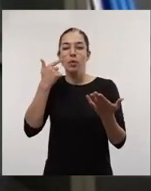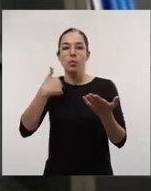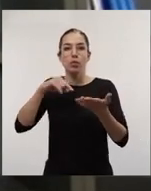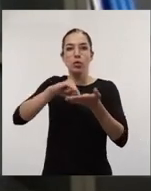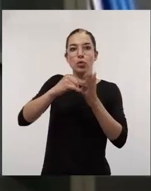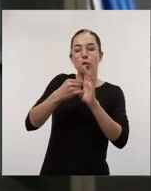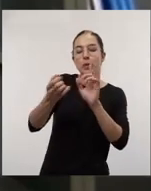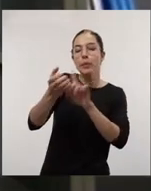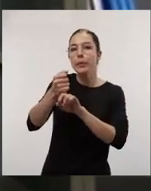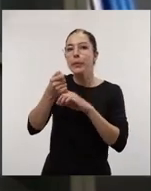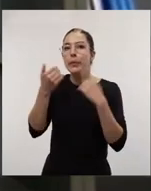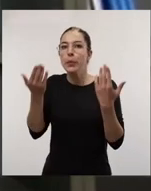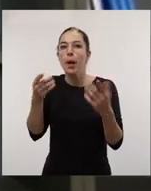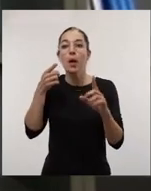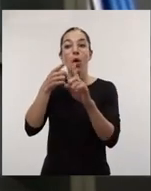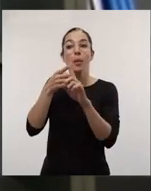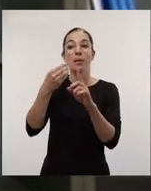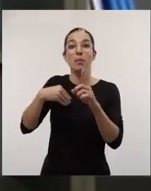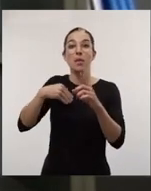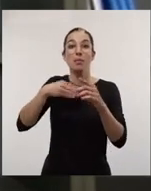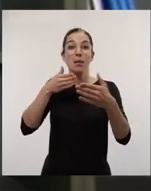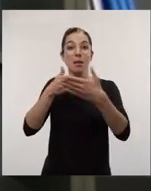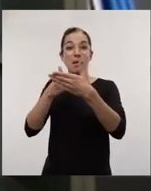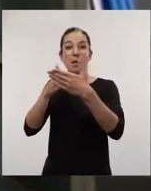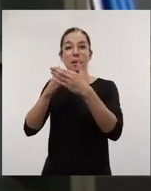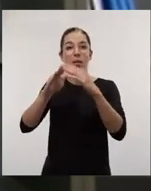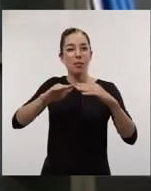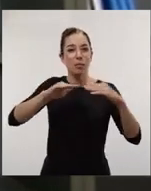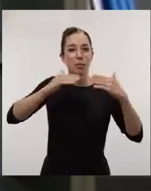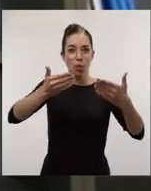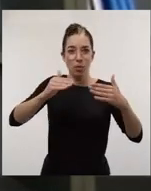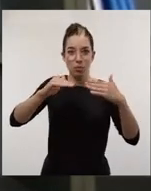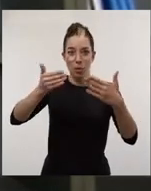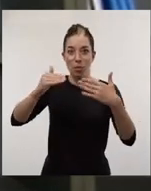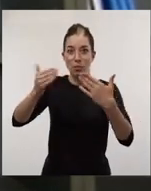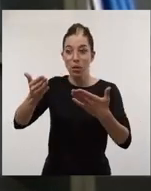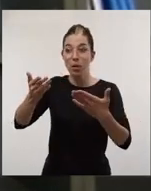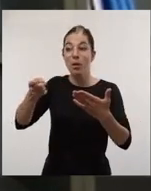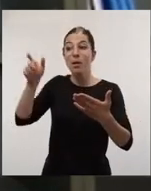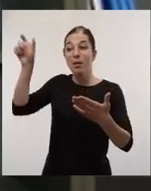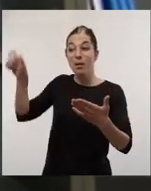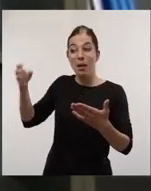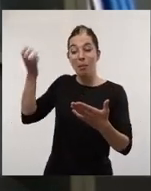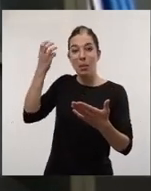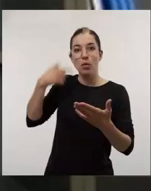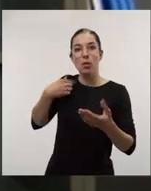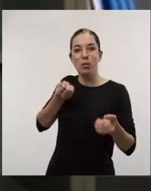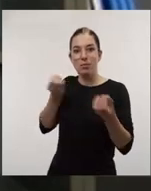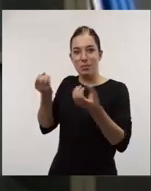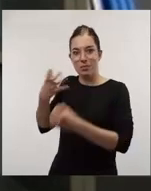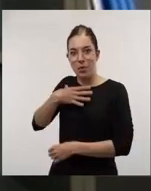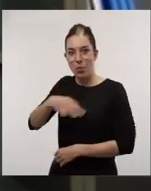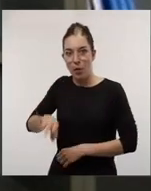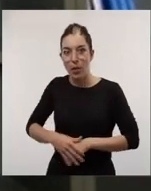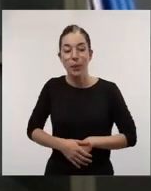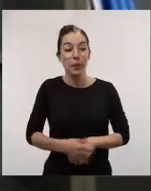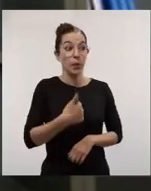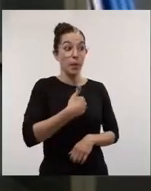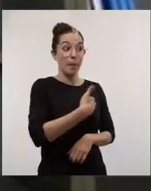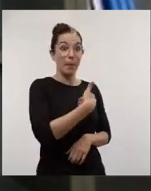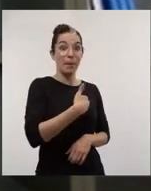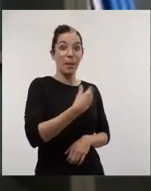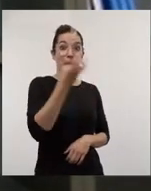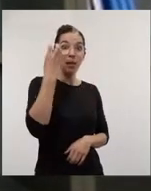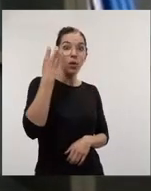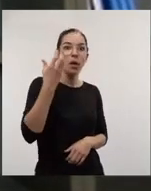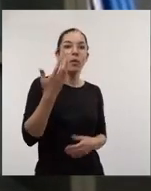posibles soluciones que yo he ido dando para sortear estas estas dificultades a fecha de hoy a mi mentor amos y amigo